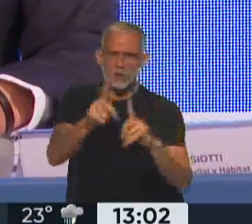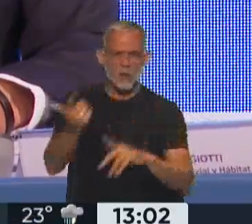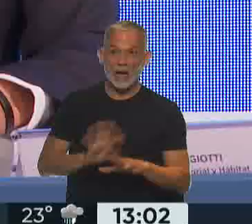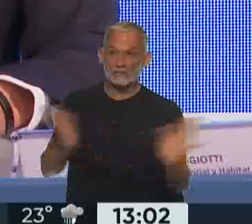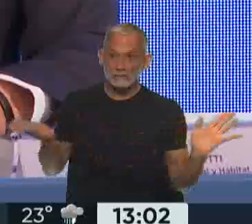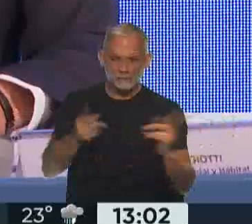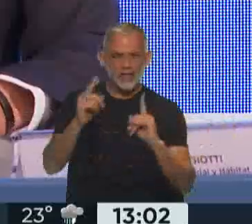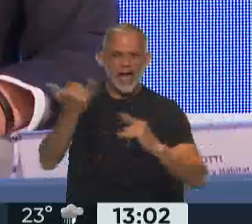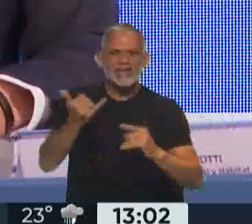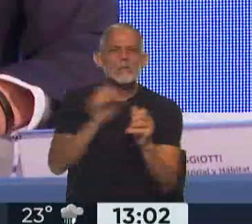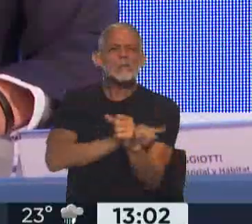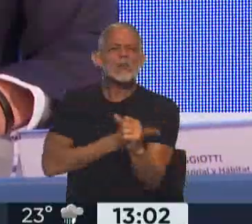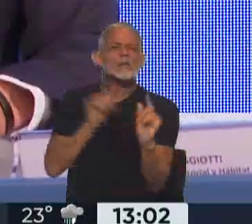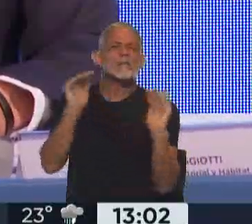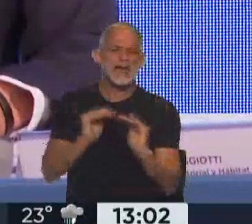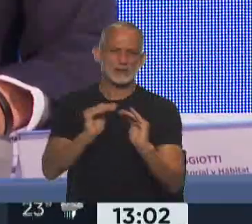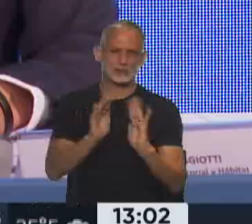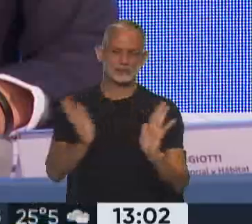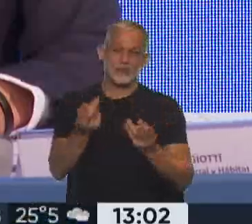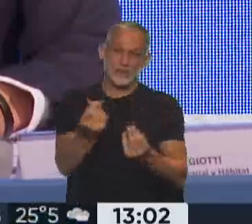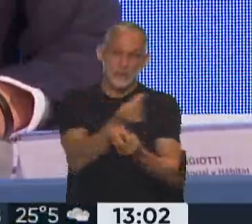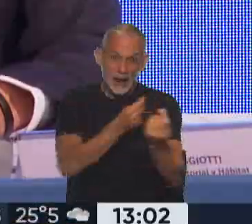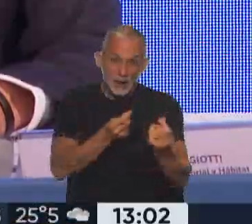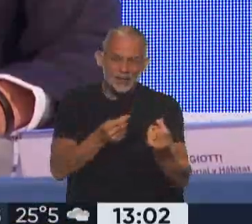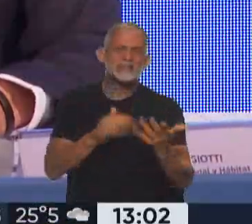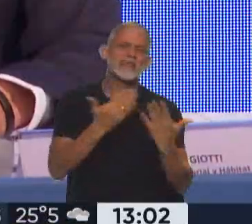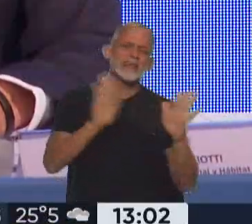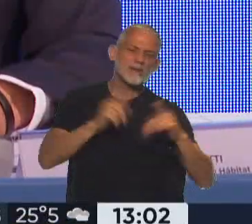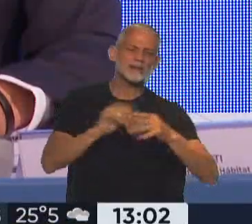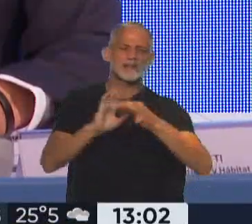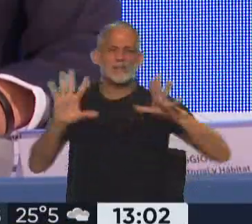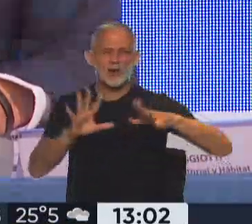que nos da el multilateralismo y los valores de libertad y democracia.